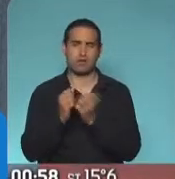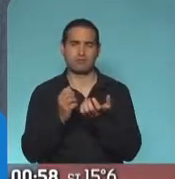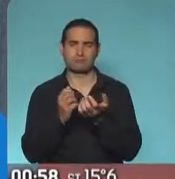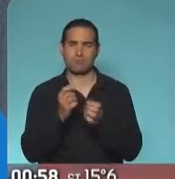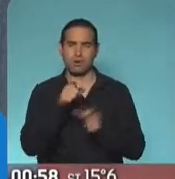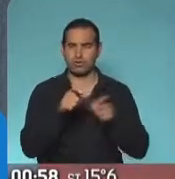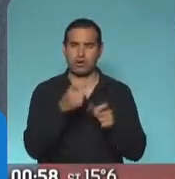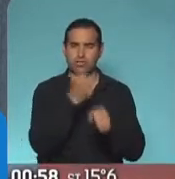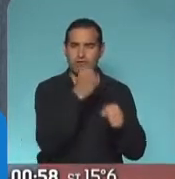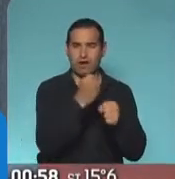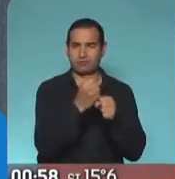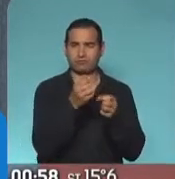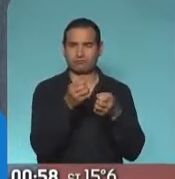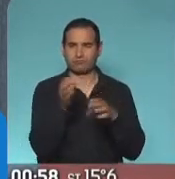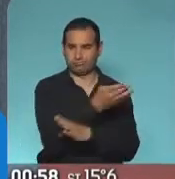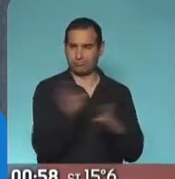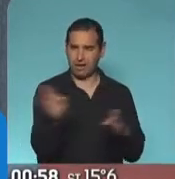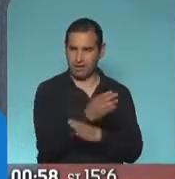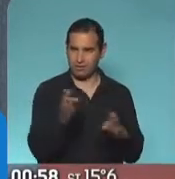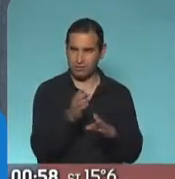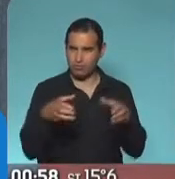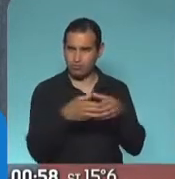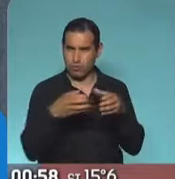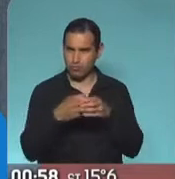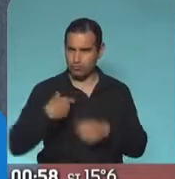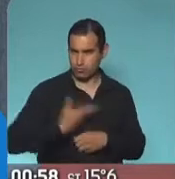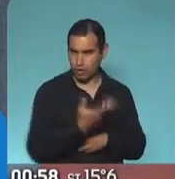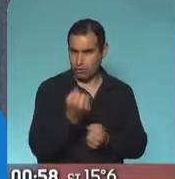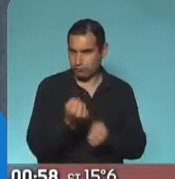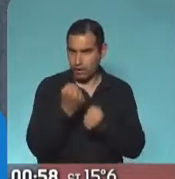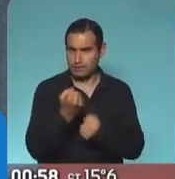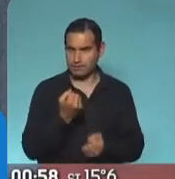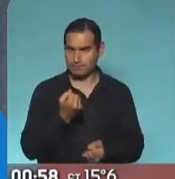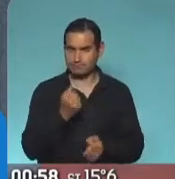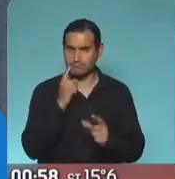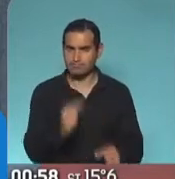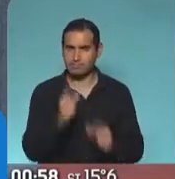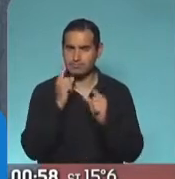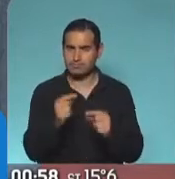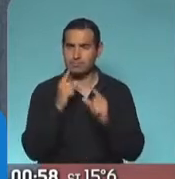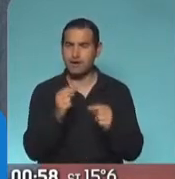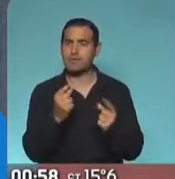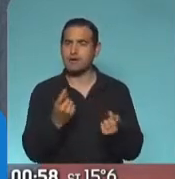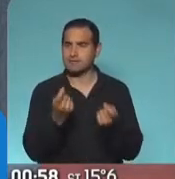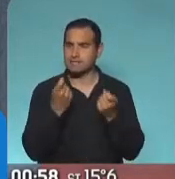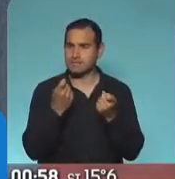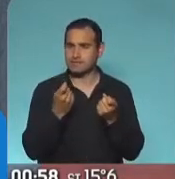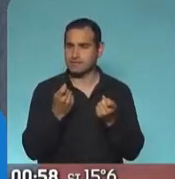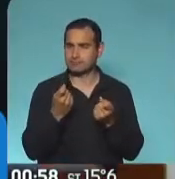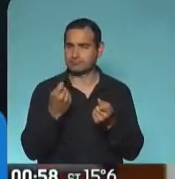movimientos sociales muy fuertes que lo que demandan es una en necesidades inmediatas